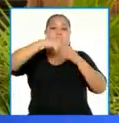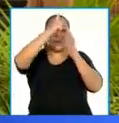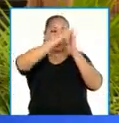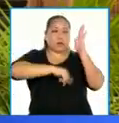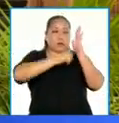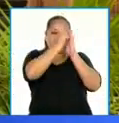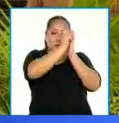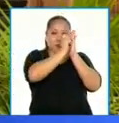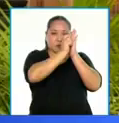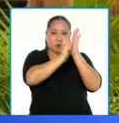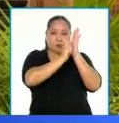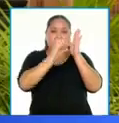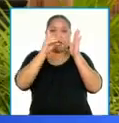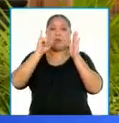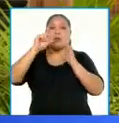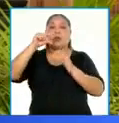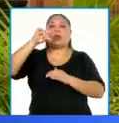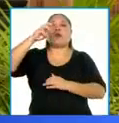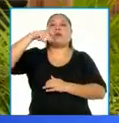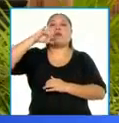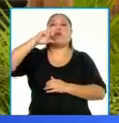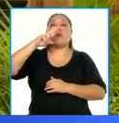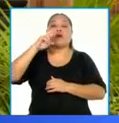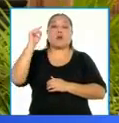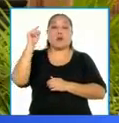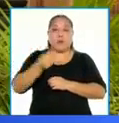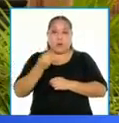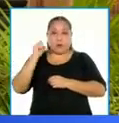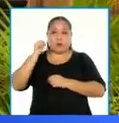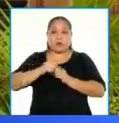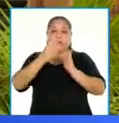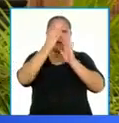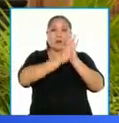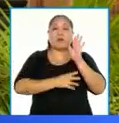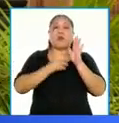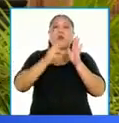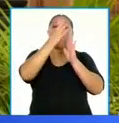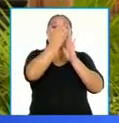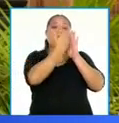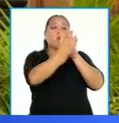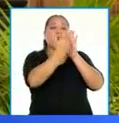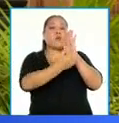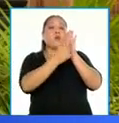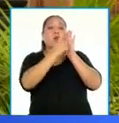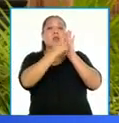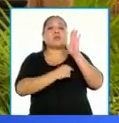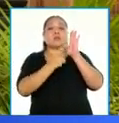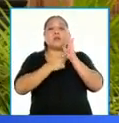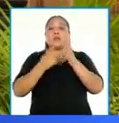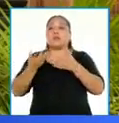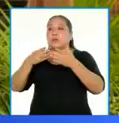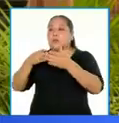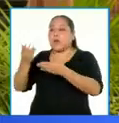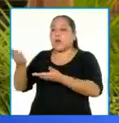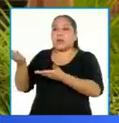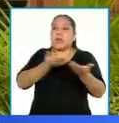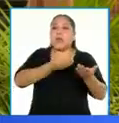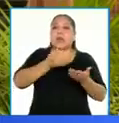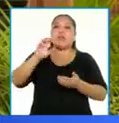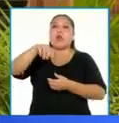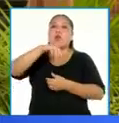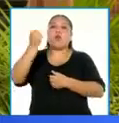registradas por DIGEMIT, porque sí tiene que haber un registro de lo que se importa, porque si son concentradores de oxígeno